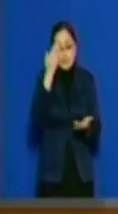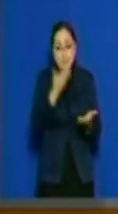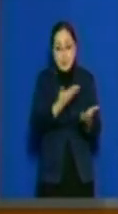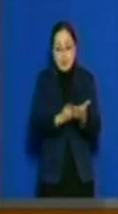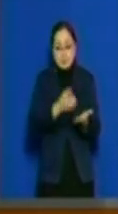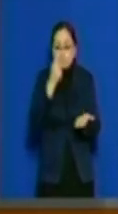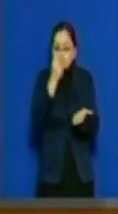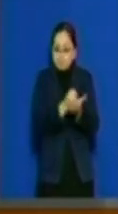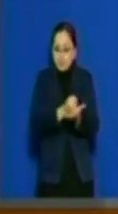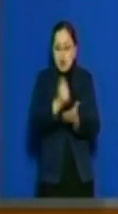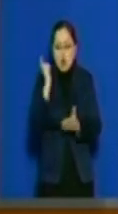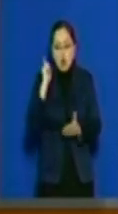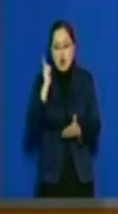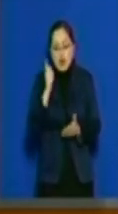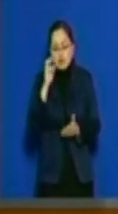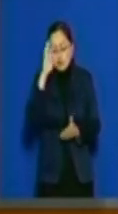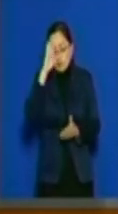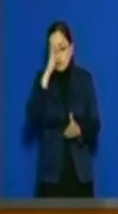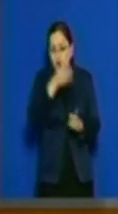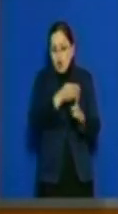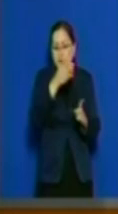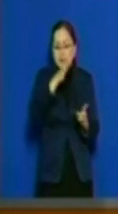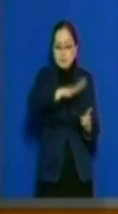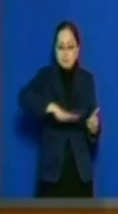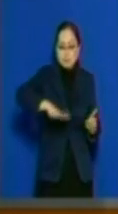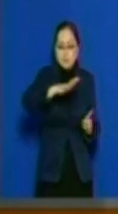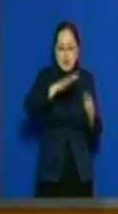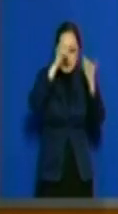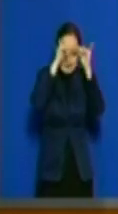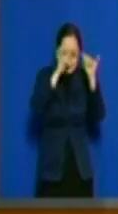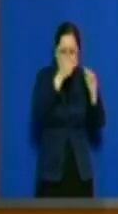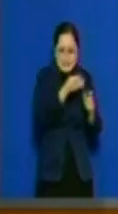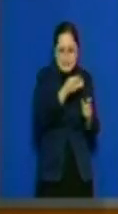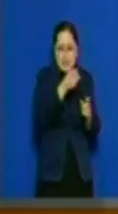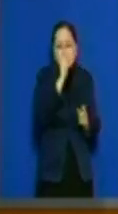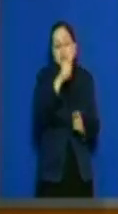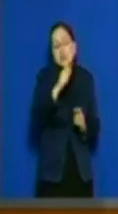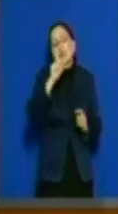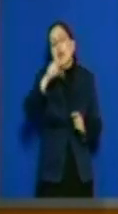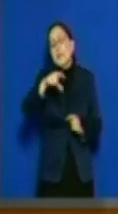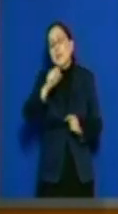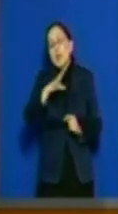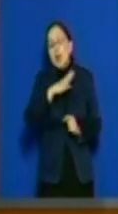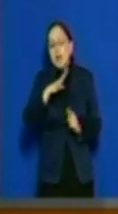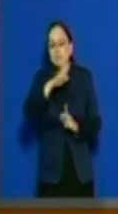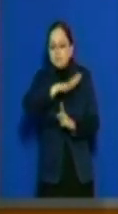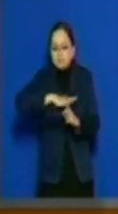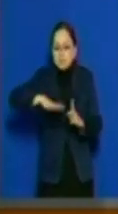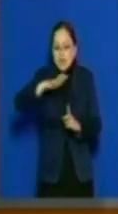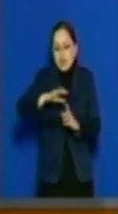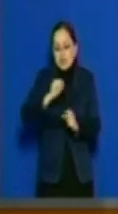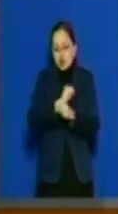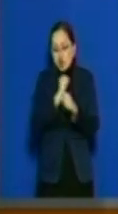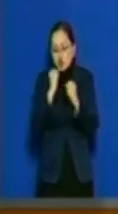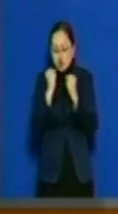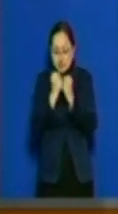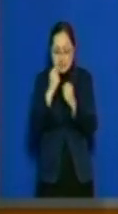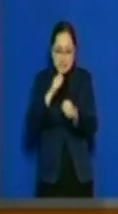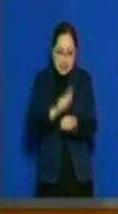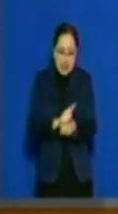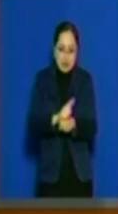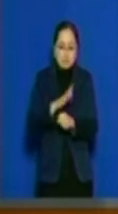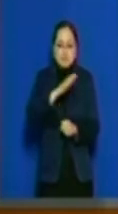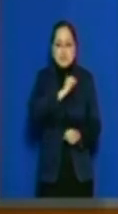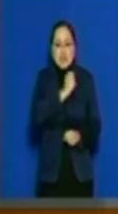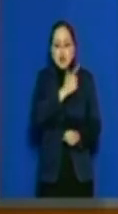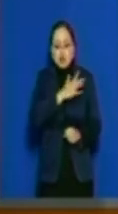un aspecto ganadero, sino va sobre todo a un aspecto social de salud pública que